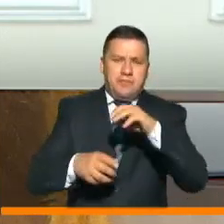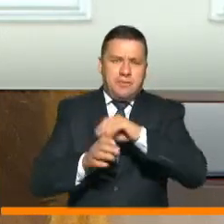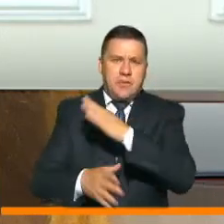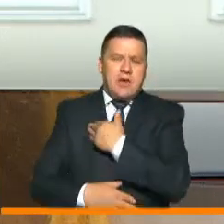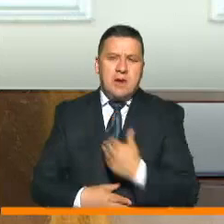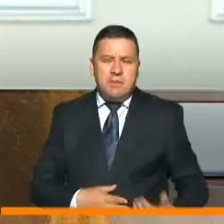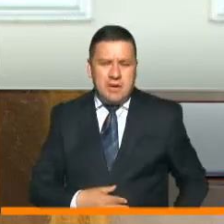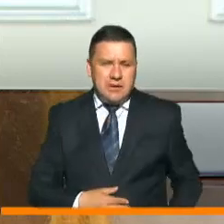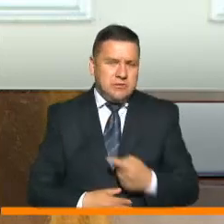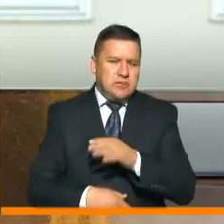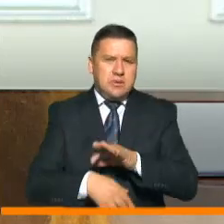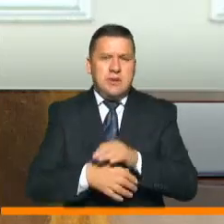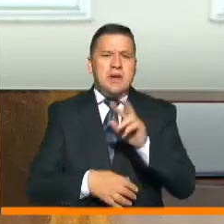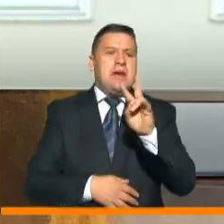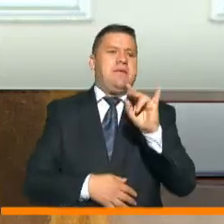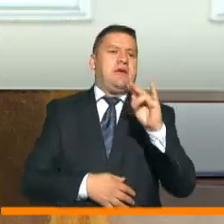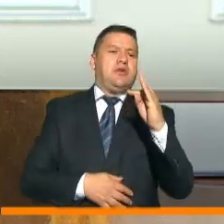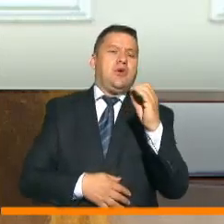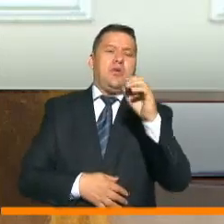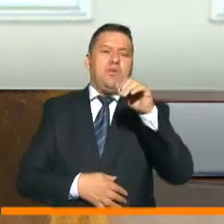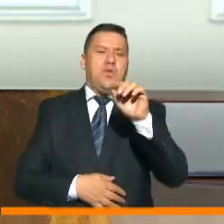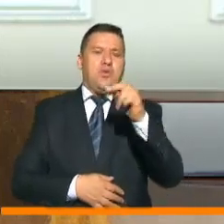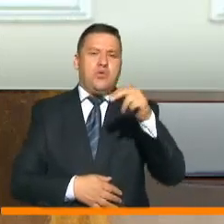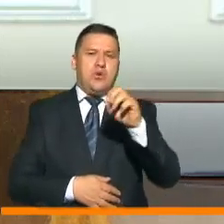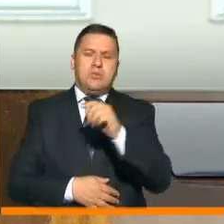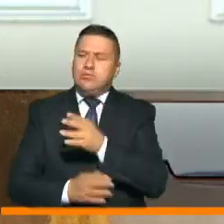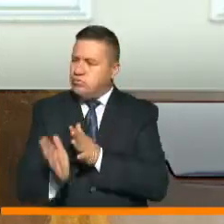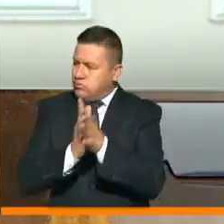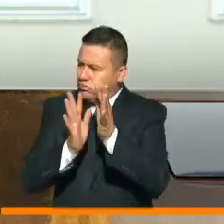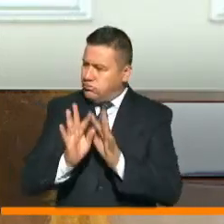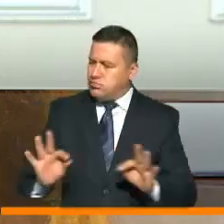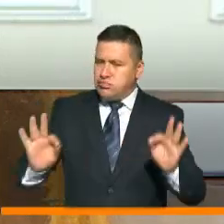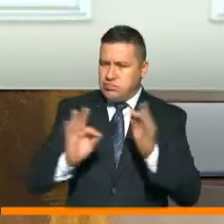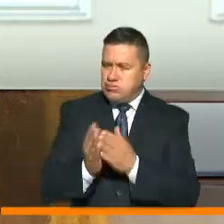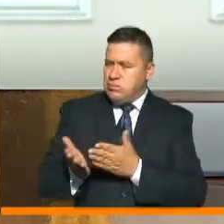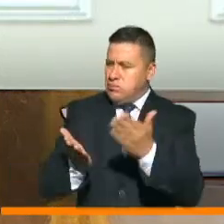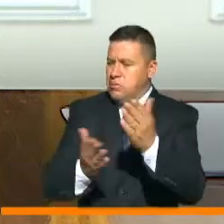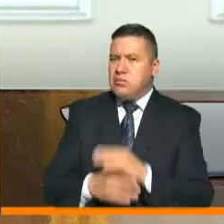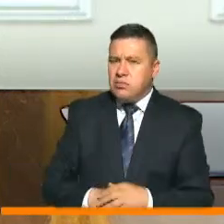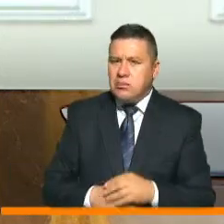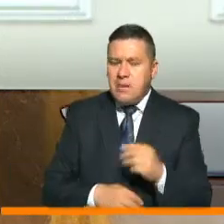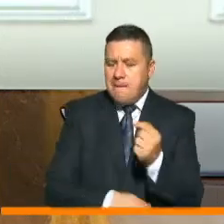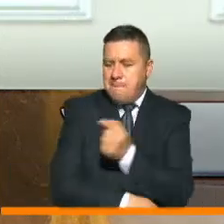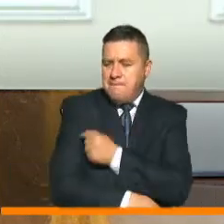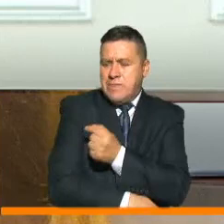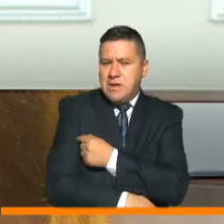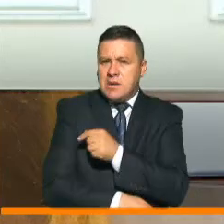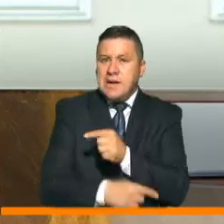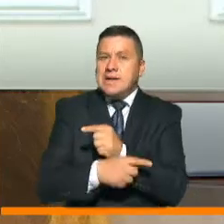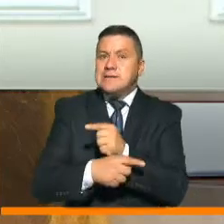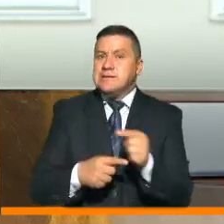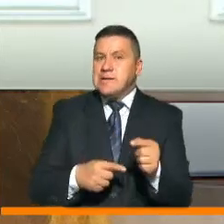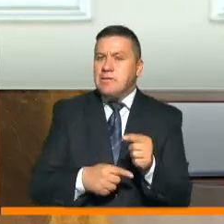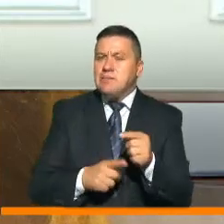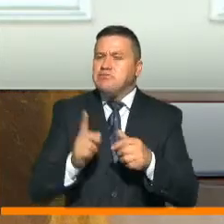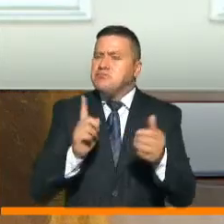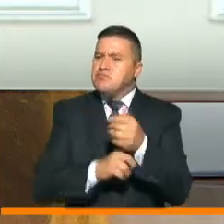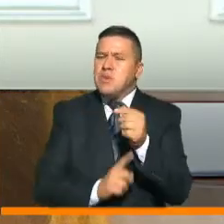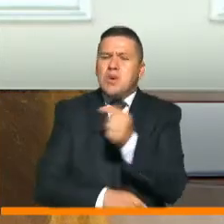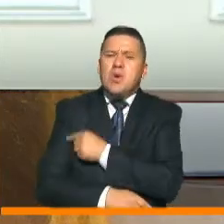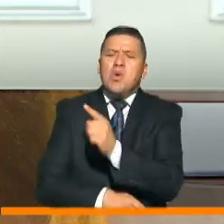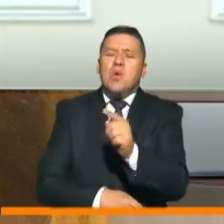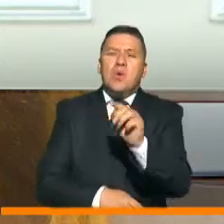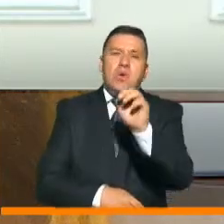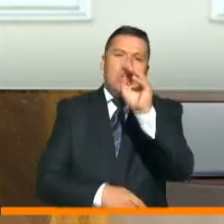la Presidencia, el doctor Víctor Muñoz. Doctor Víctor, mensajes muy importantes. La vacunación. Esta semana llegaremos al